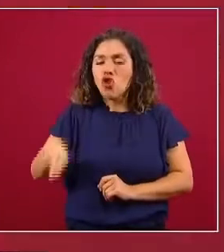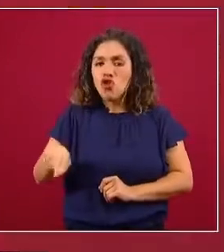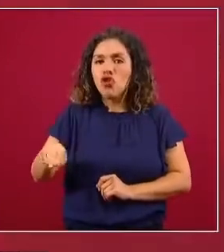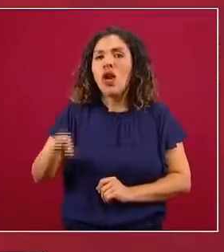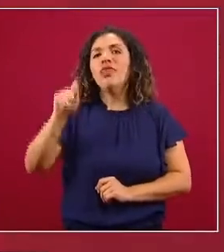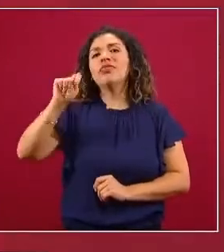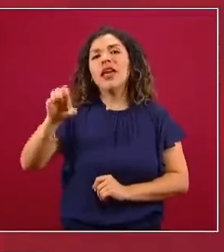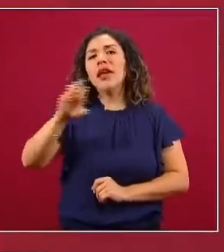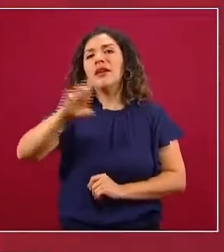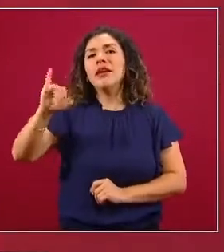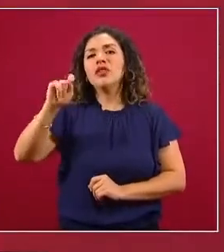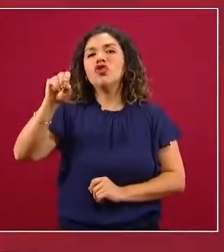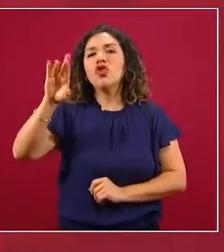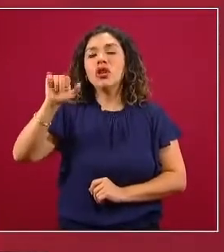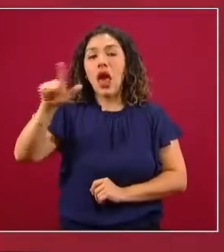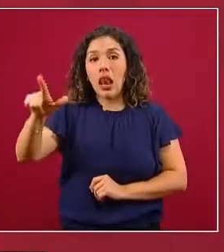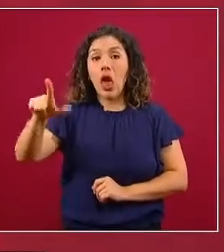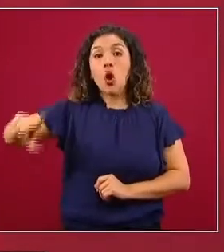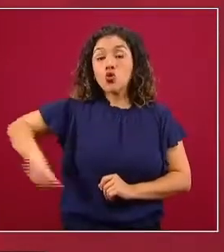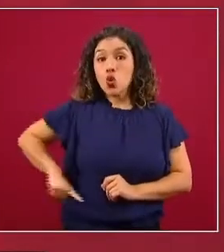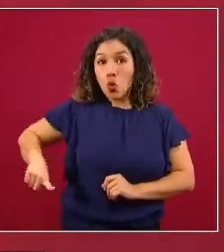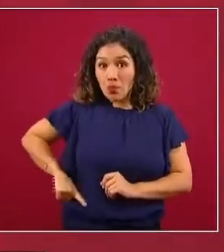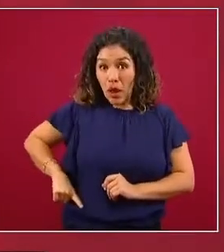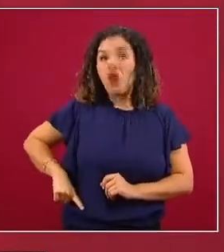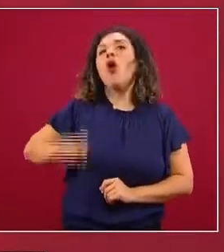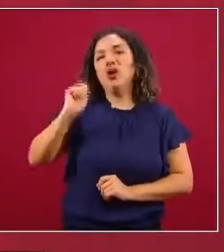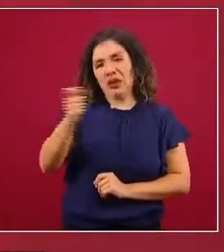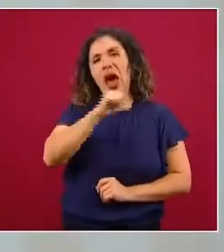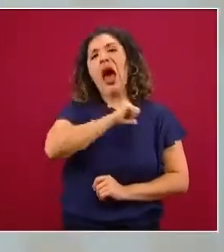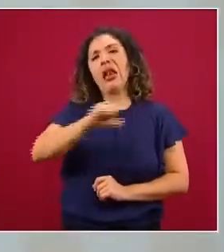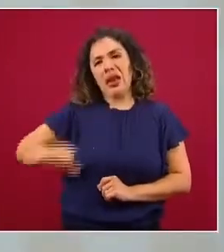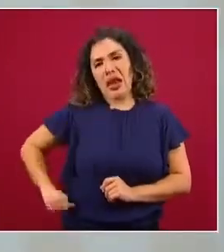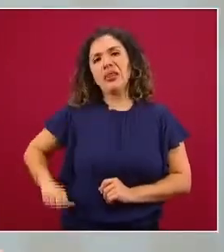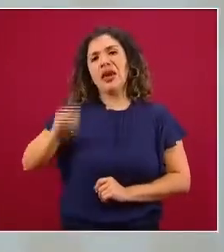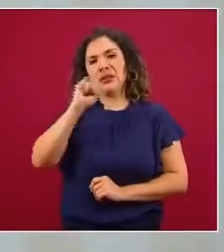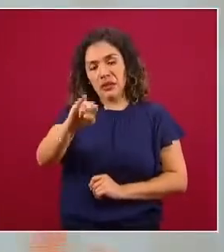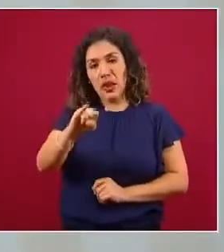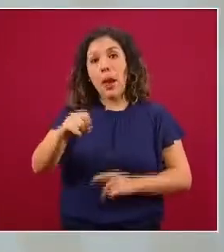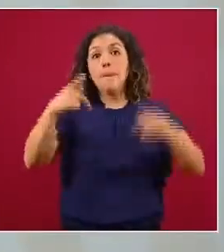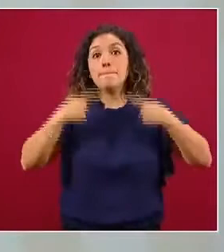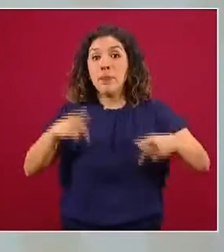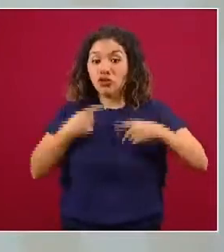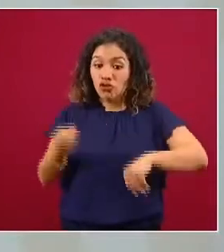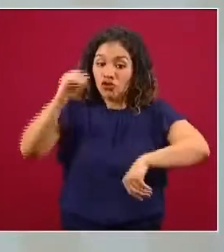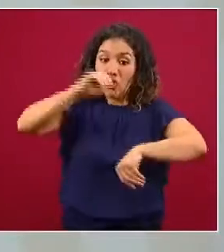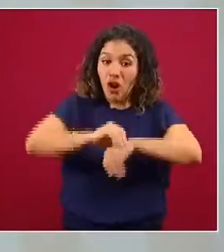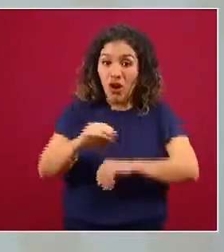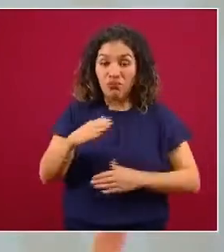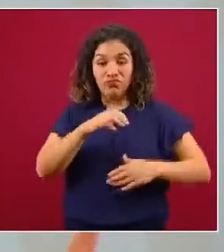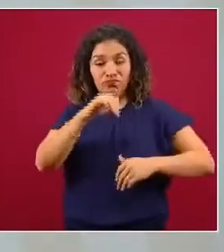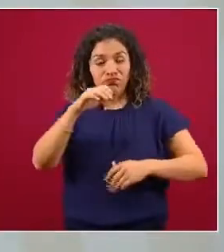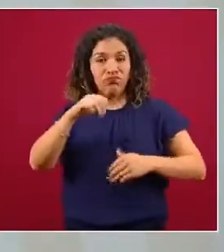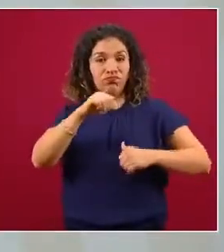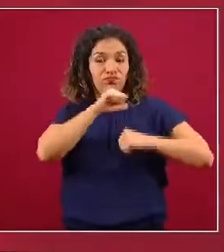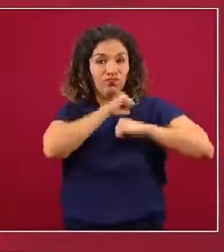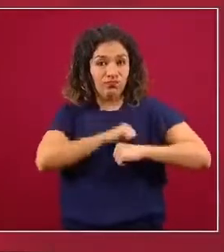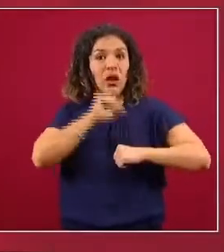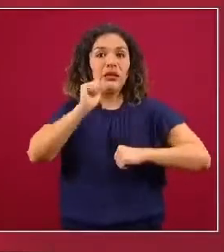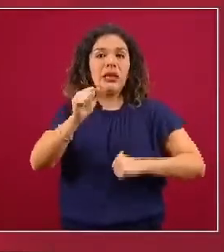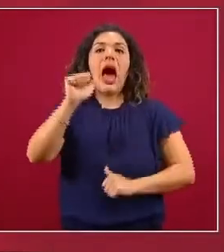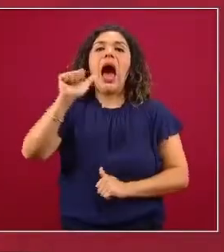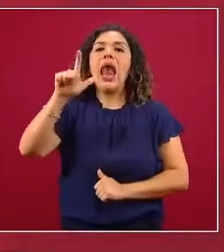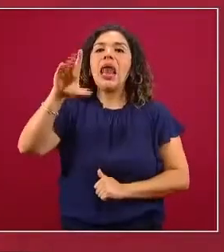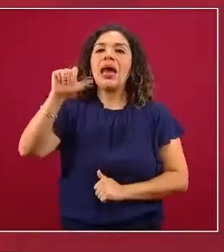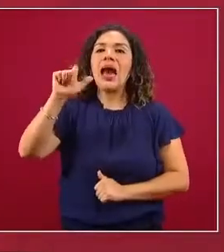gobierno se llama alcaldía y la persona titular de ese gobierno se llama alcalde o alcaldesa. La Ciudad de México no